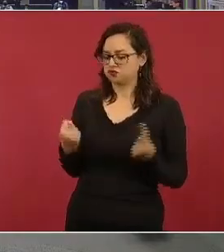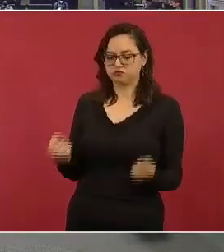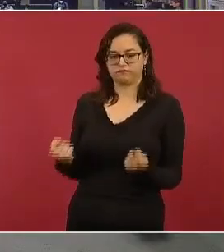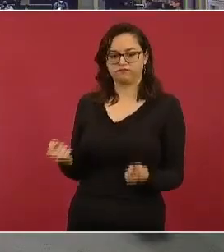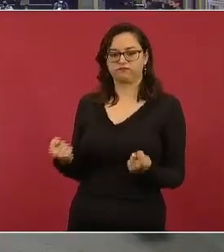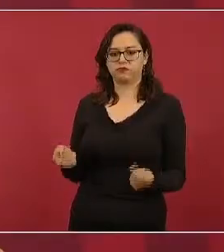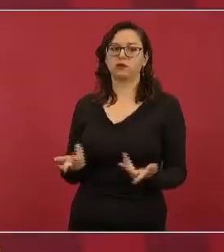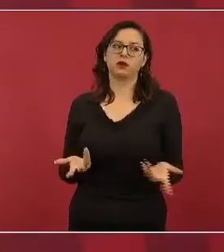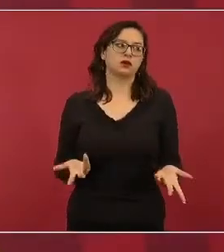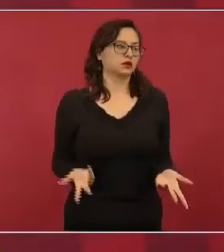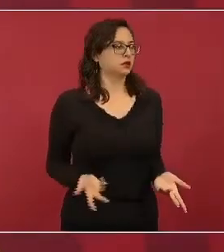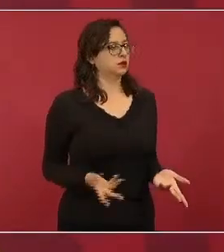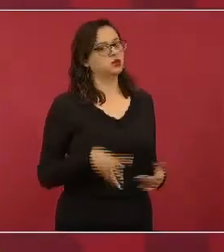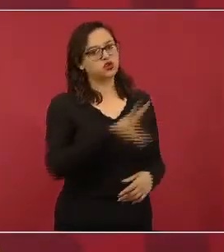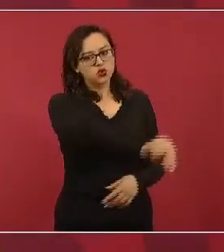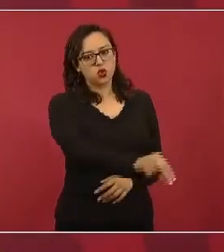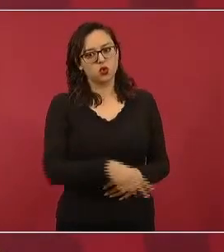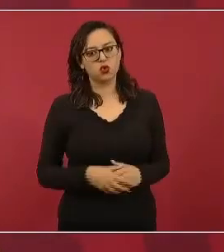Pues no.